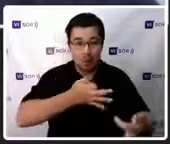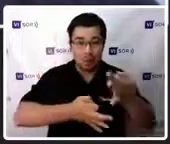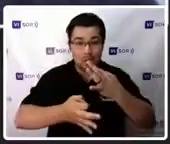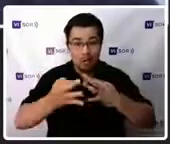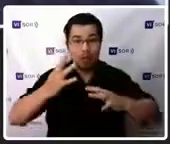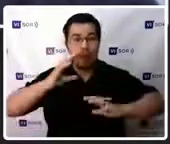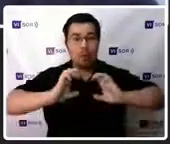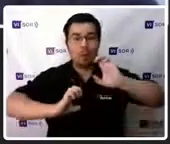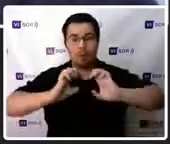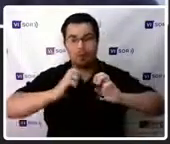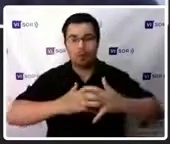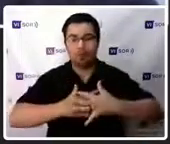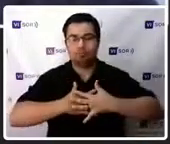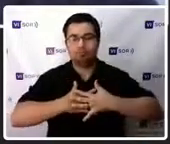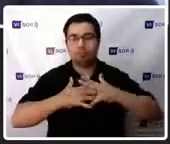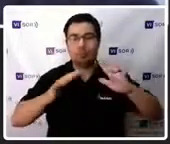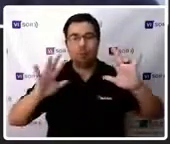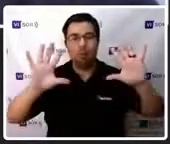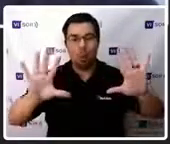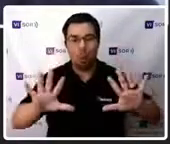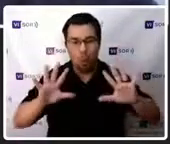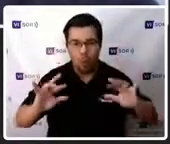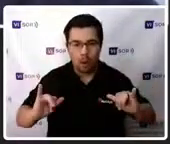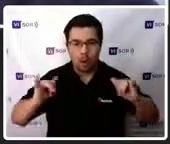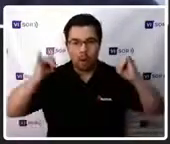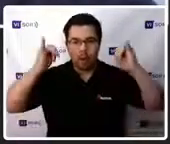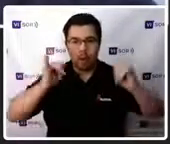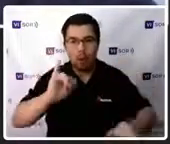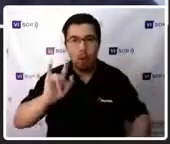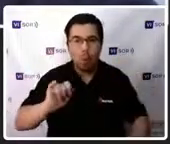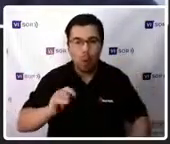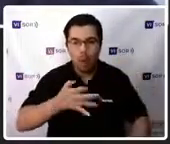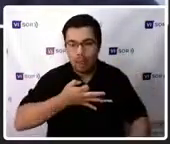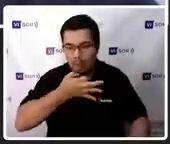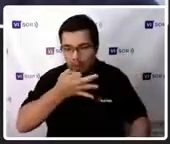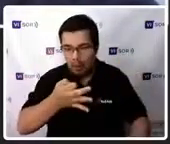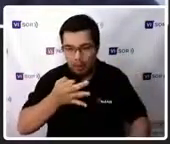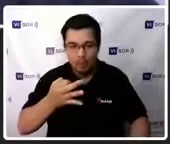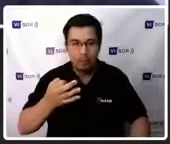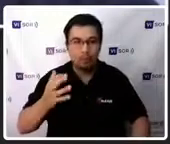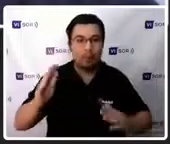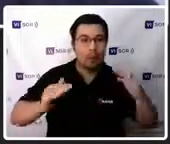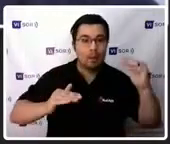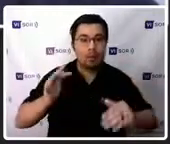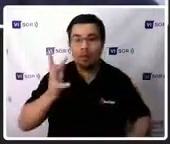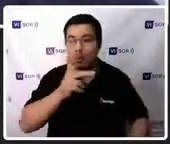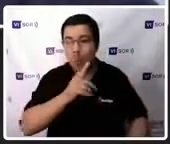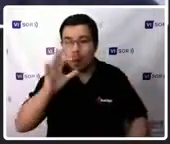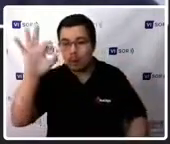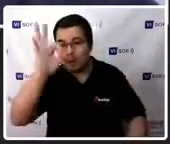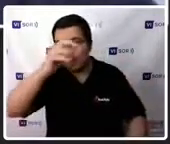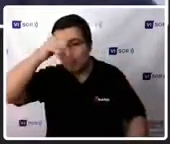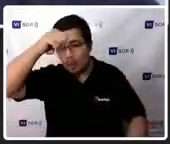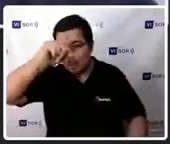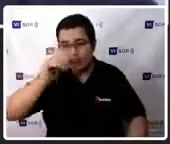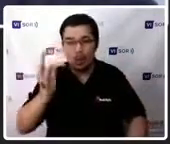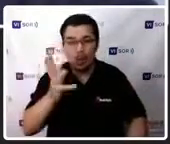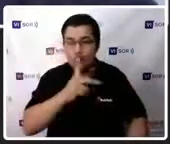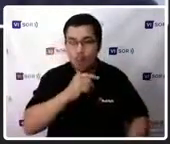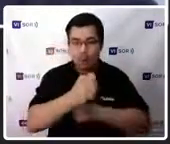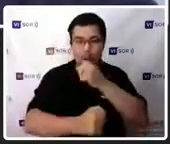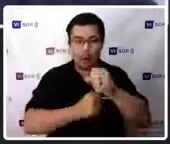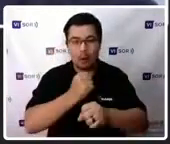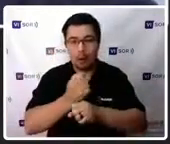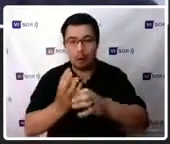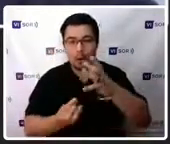muy entretenida, es de sacrificio. Juan lo dijo al principio, ¿no? Aquí hay veces que no se tiene fin de semana, de repente no se tiene el año nuevo ni Navidad, pero también se